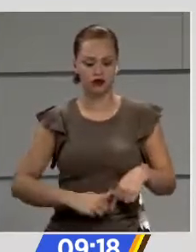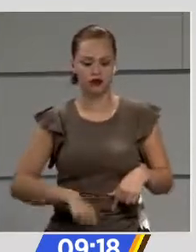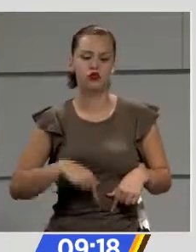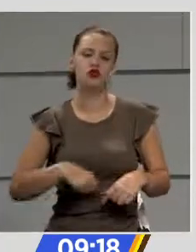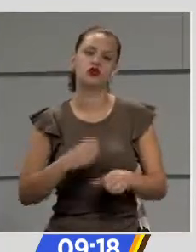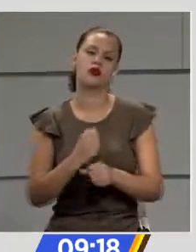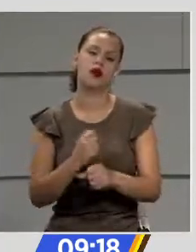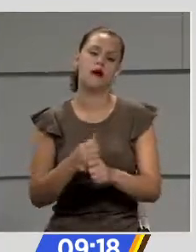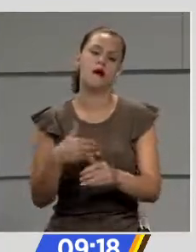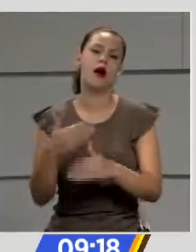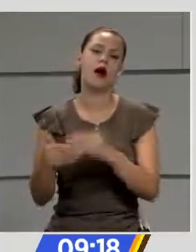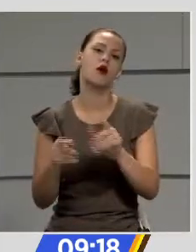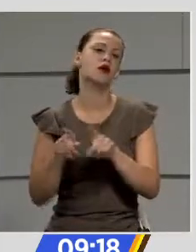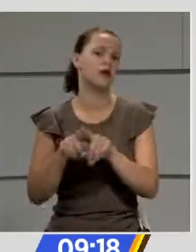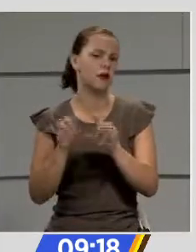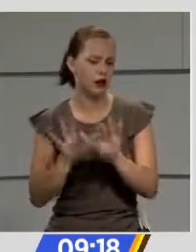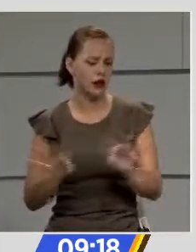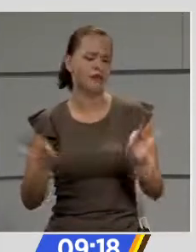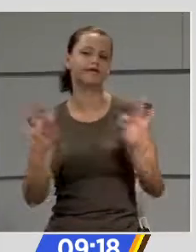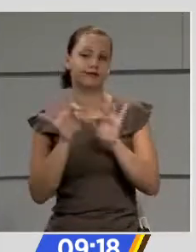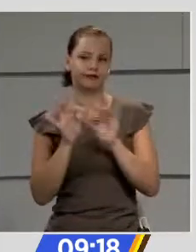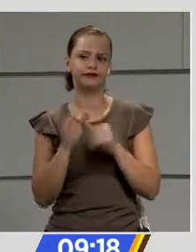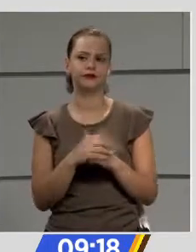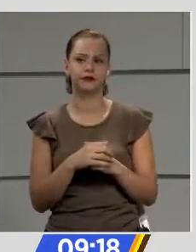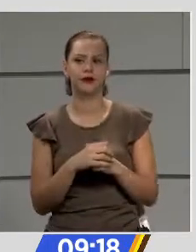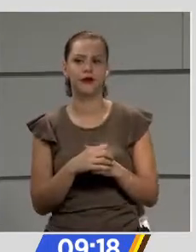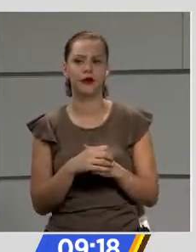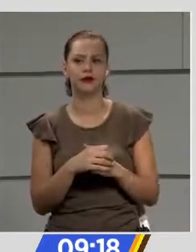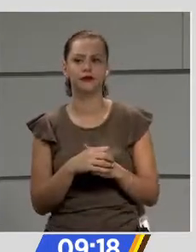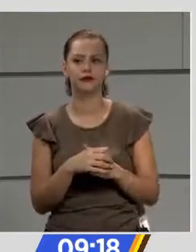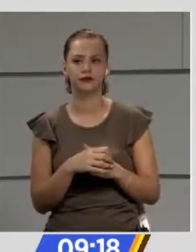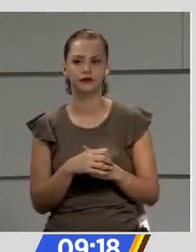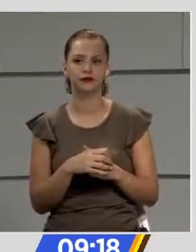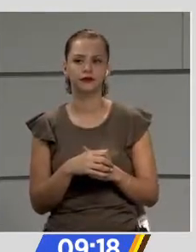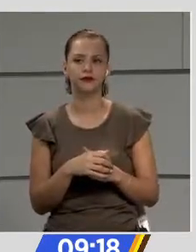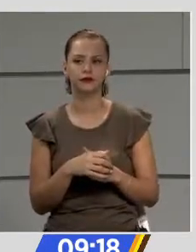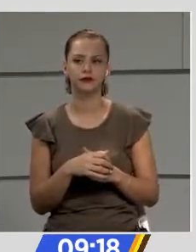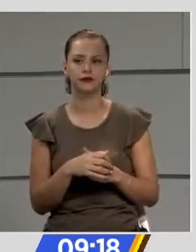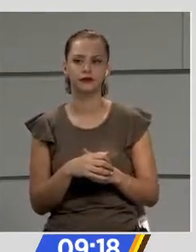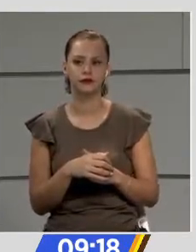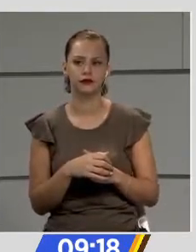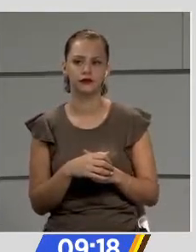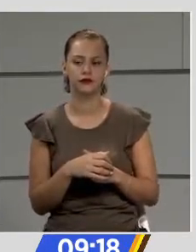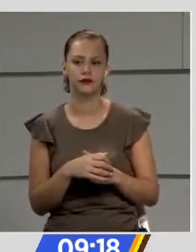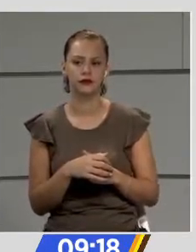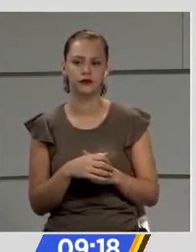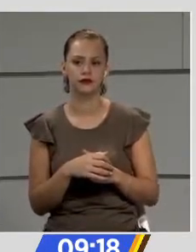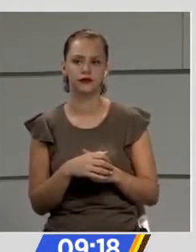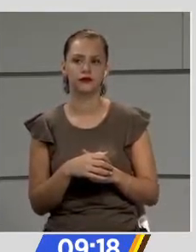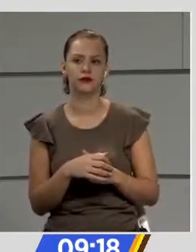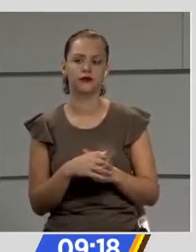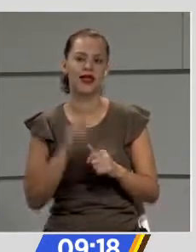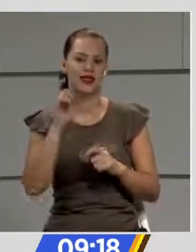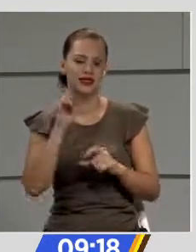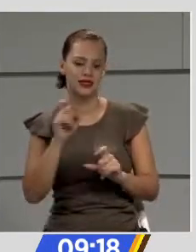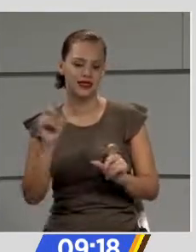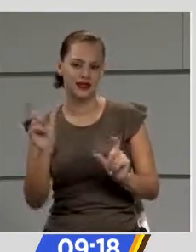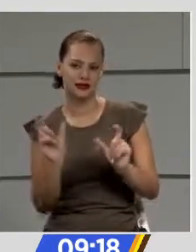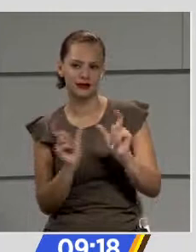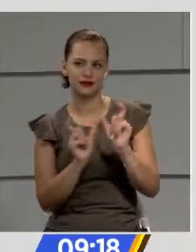su trabajo, que es importantísimo también. Estómago, acomódese, vamos a ver. Es que sí, tiene que ser seguro como encima de